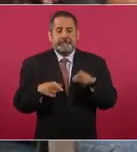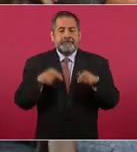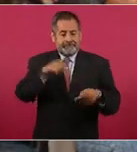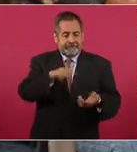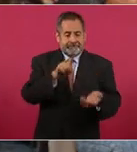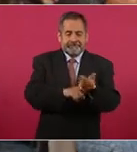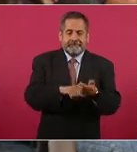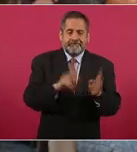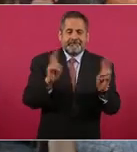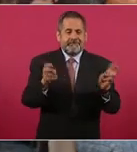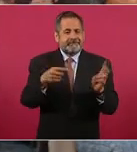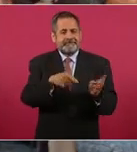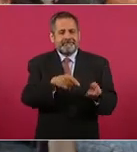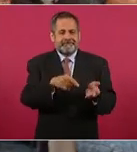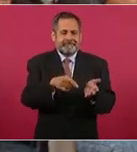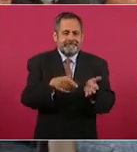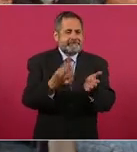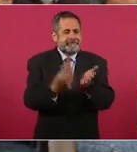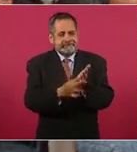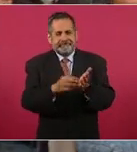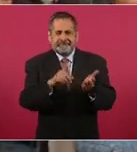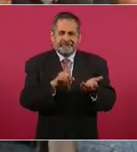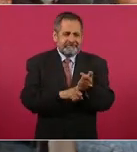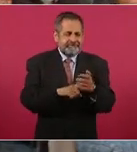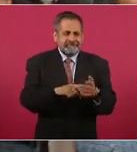metales, que pudiera haber metales pesados,